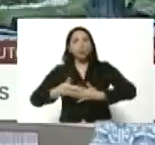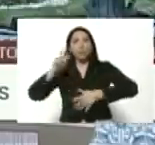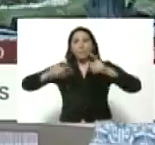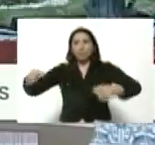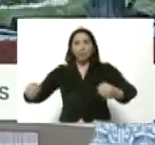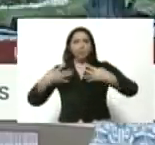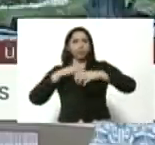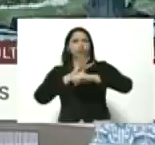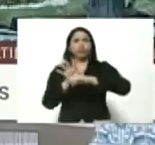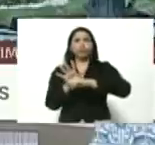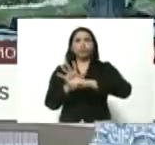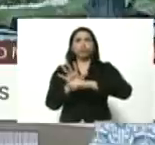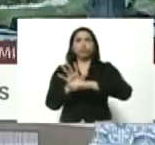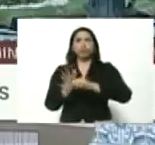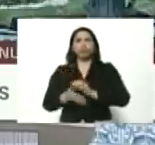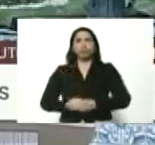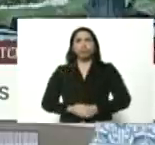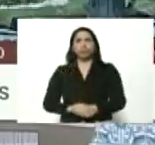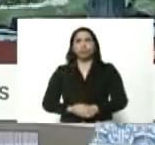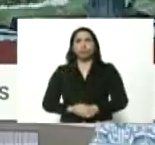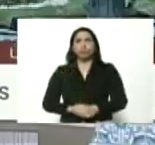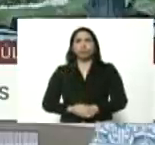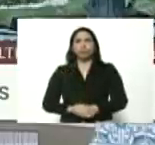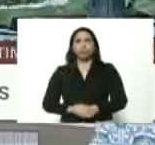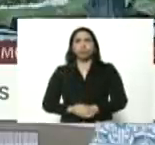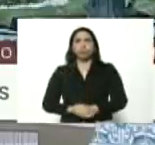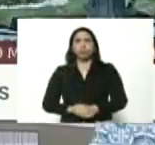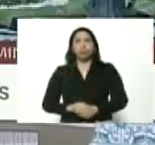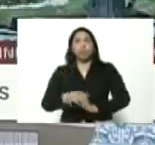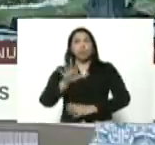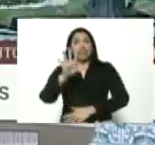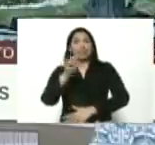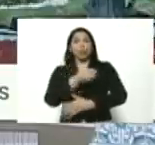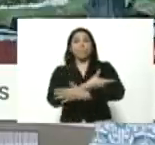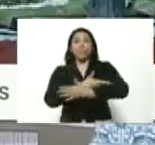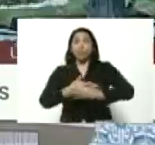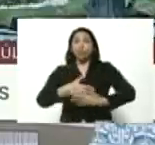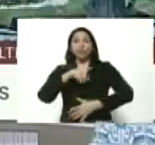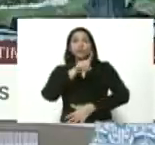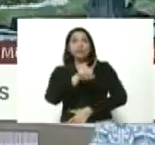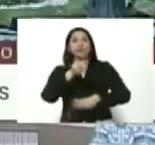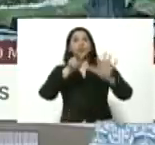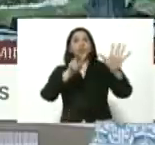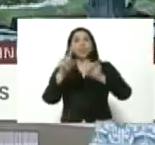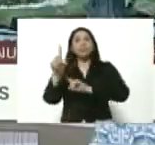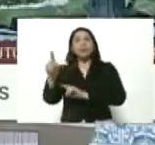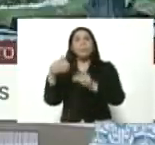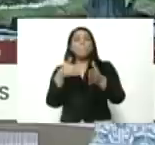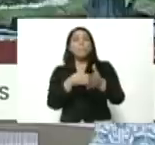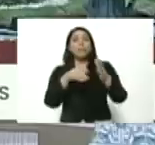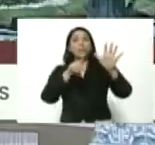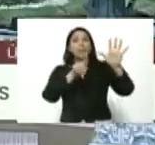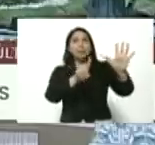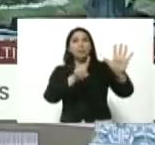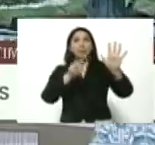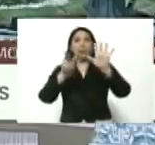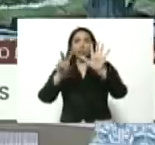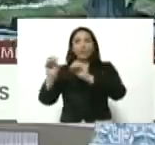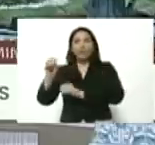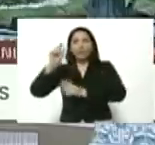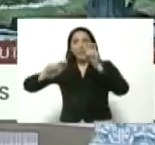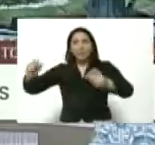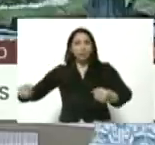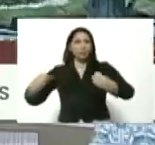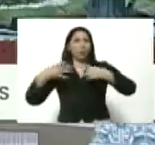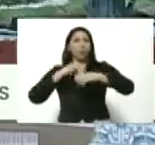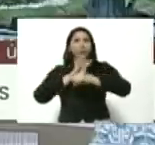casos de contagio por covite 19 5 millones 171 mil seiscientos setenta personas